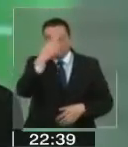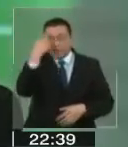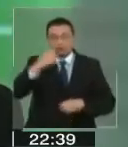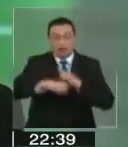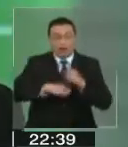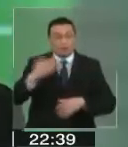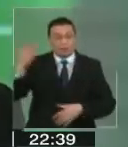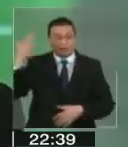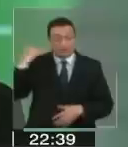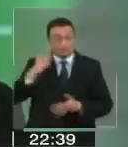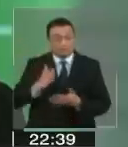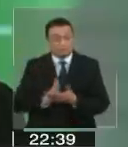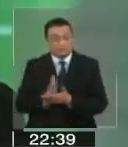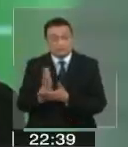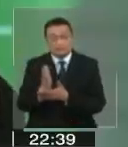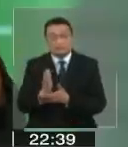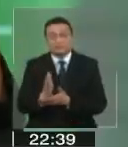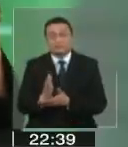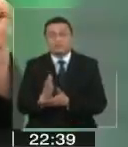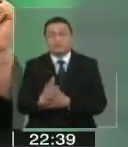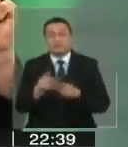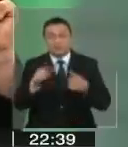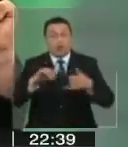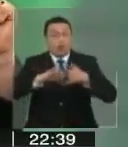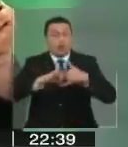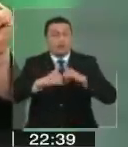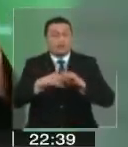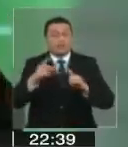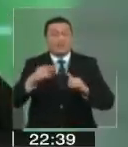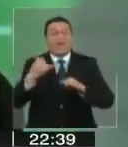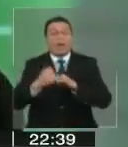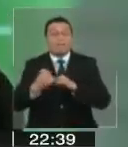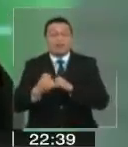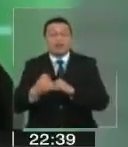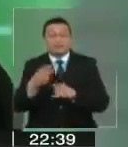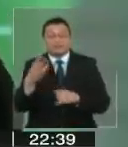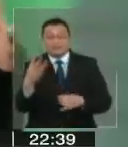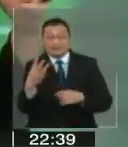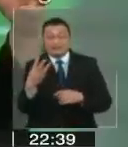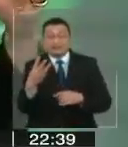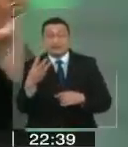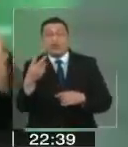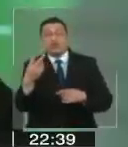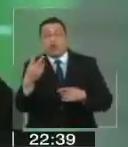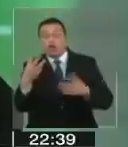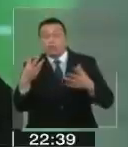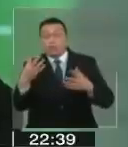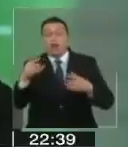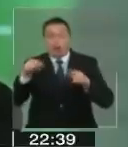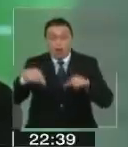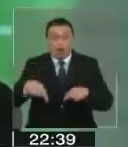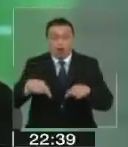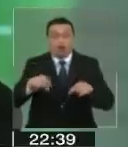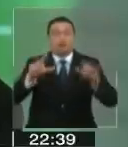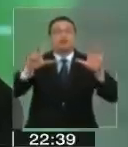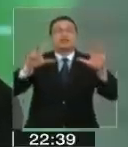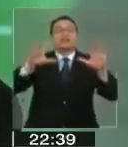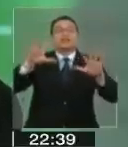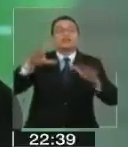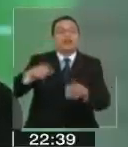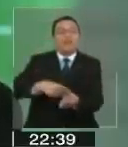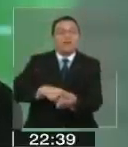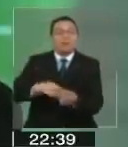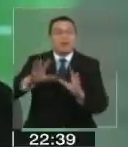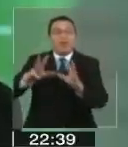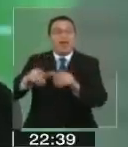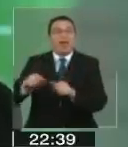año pasado. Y como un WhatsApp de amigos, de 3, 2 amigos, hoy día son 85